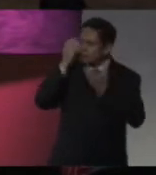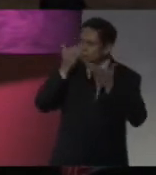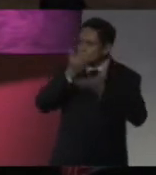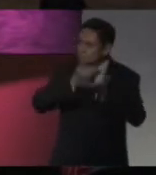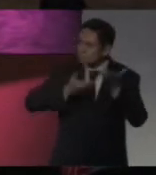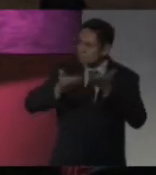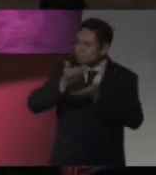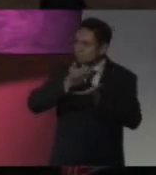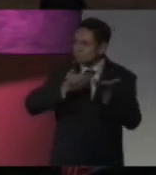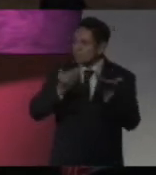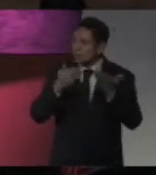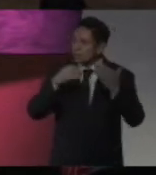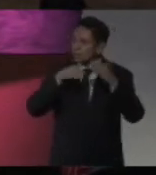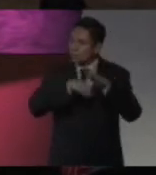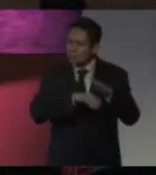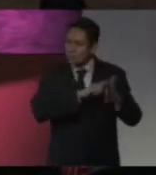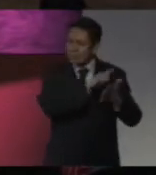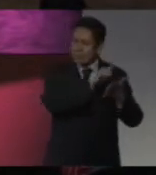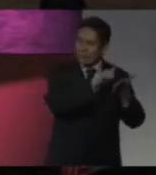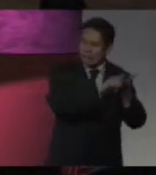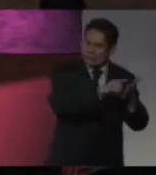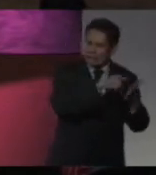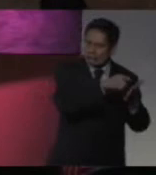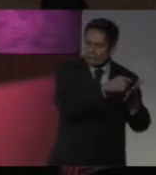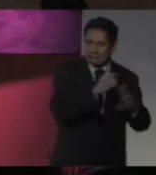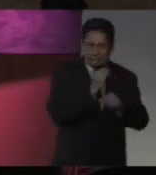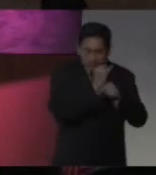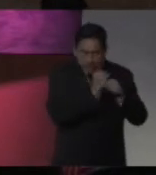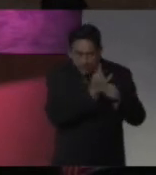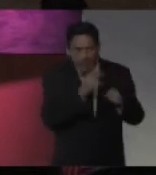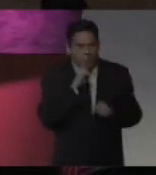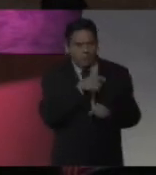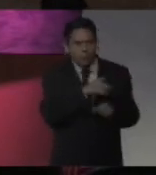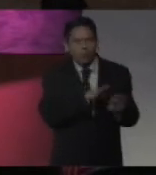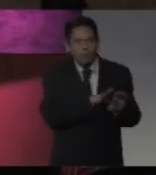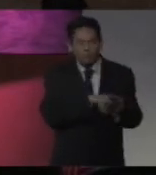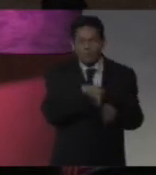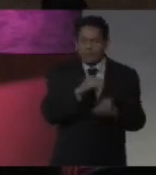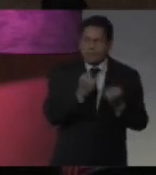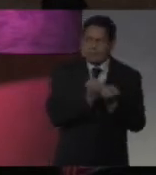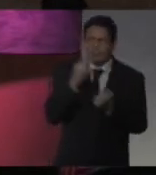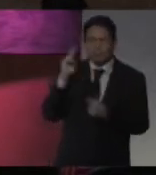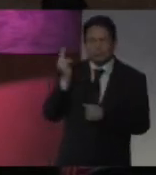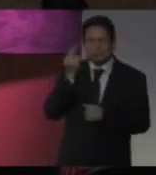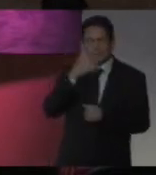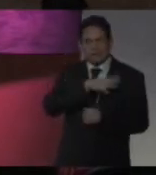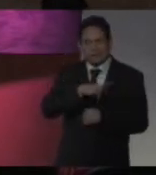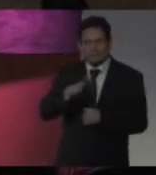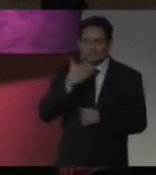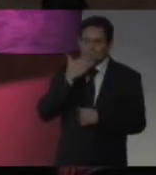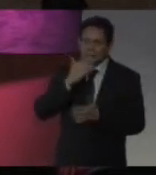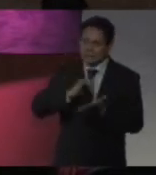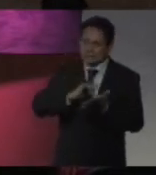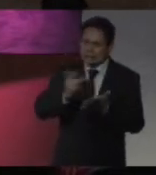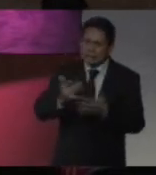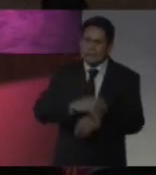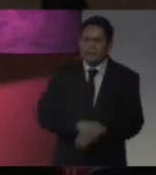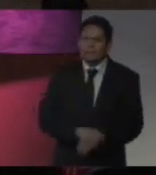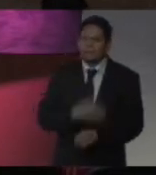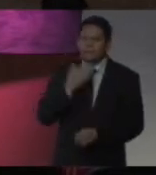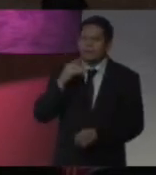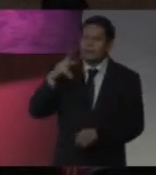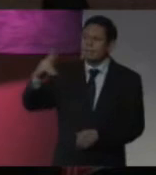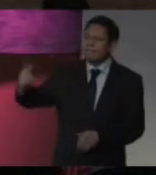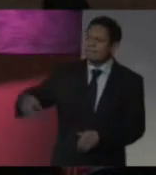de Investigaciones Jurídicas, al que le hacía una falta increíble, sino en toda la universidad. Y por lo que tiene que ver con la